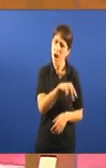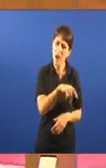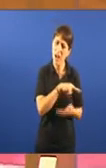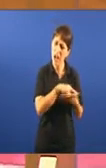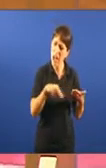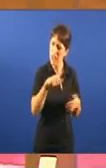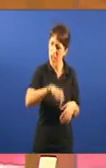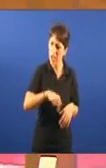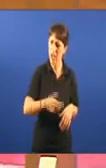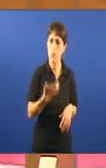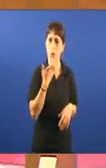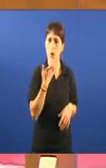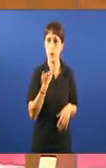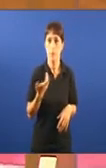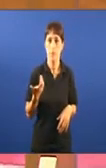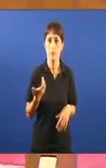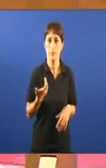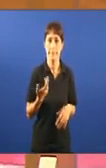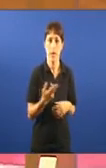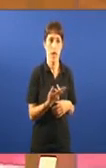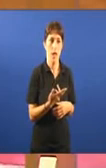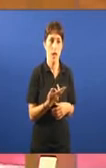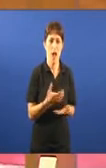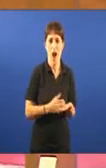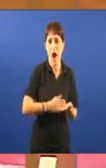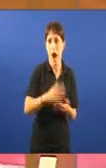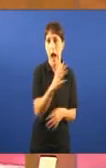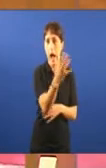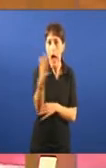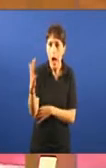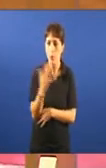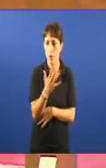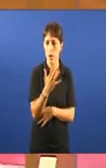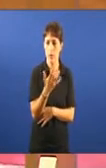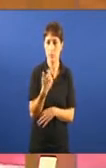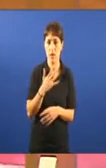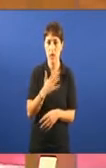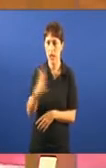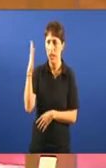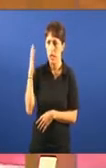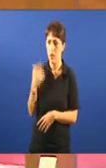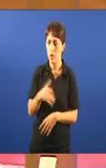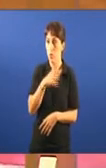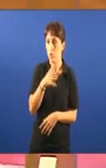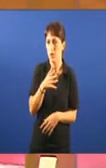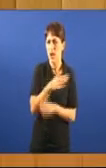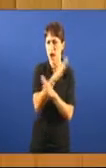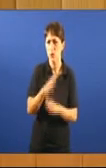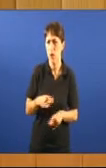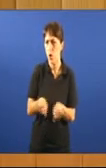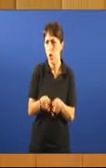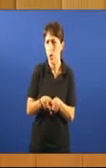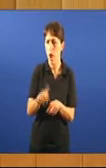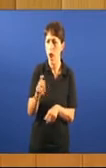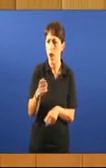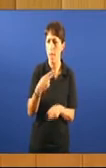hoxe hai moitos máis pés de árbores que hai só 5 anos como un éxito da súa política forestal. E como non os